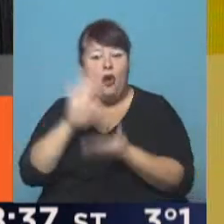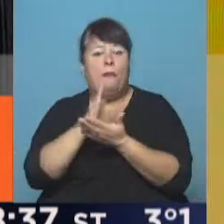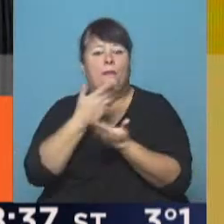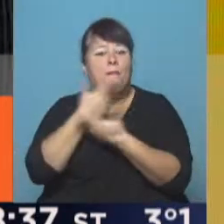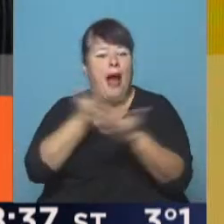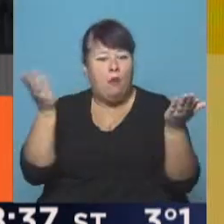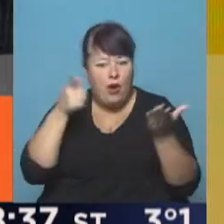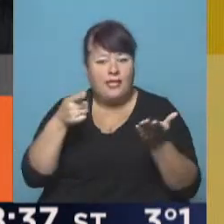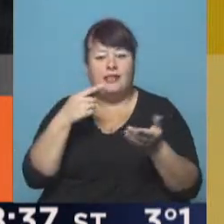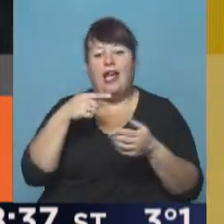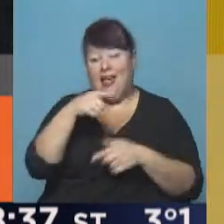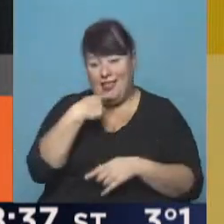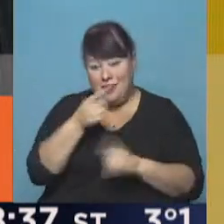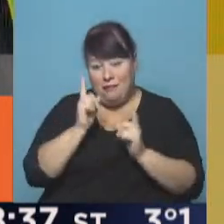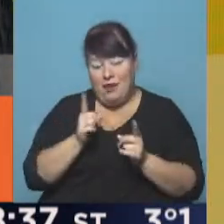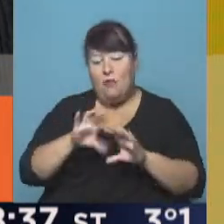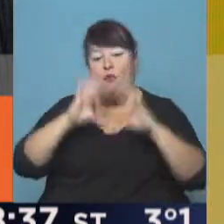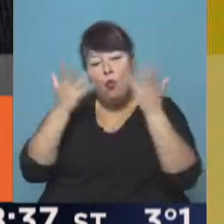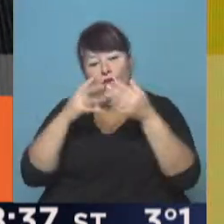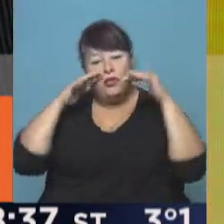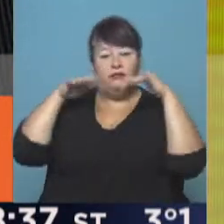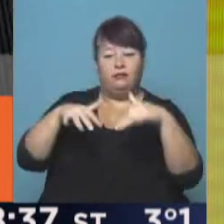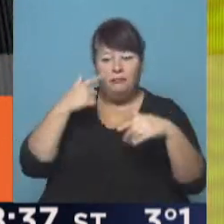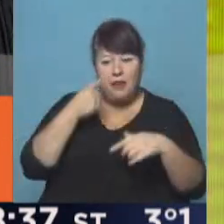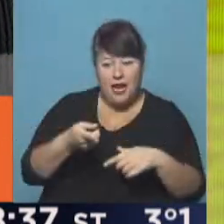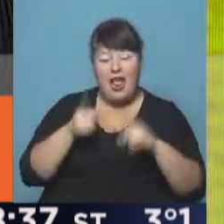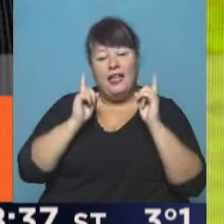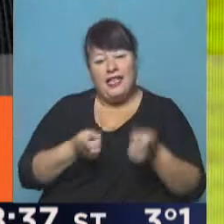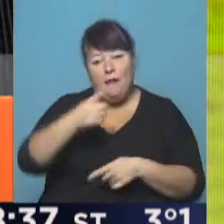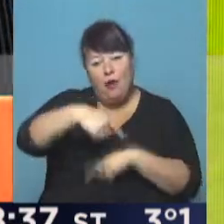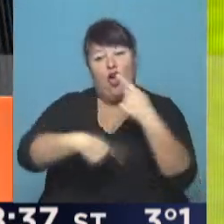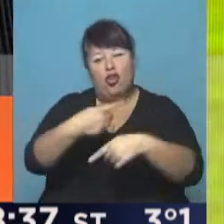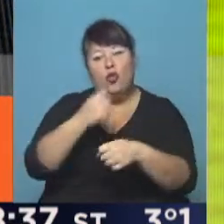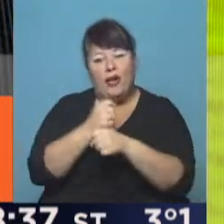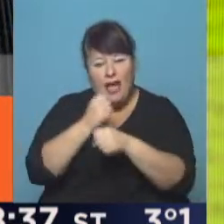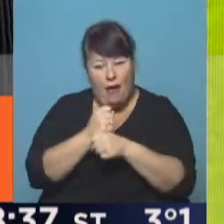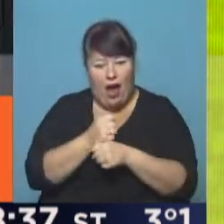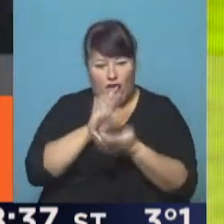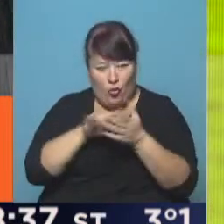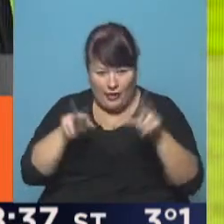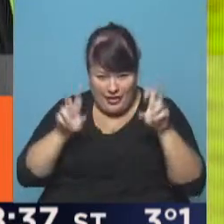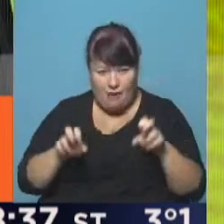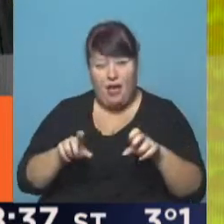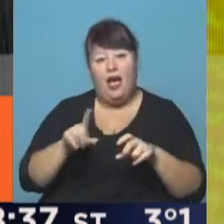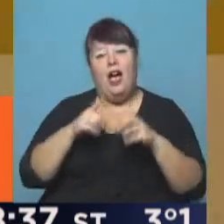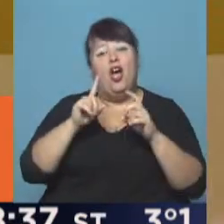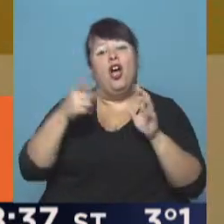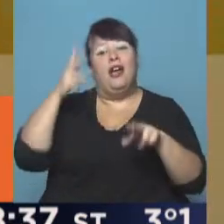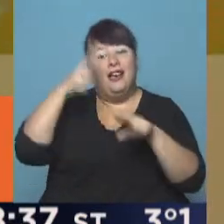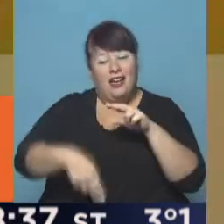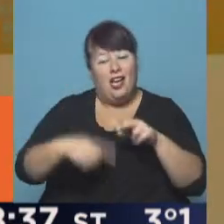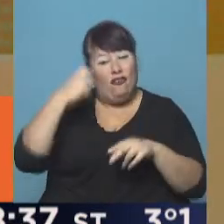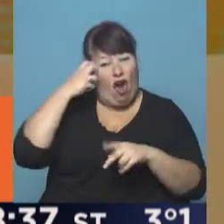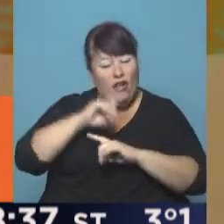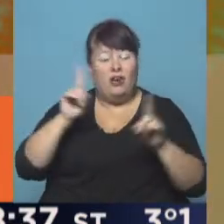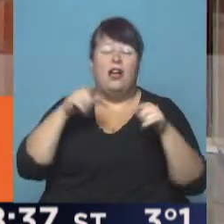para presentarse para que como decís el mundo lo vea y puedan ustedes seguir trabajando al respecto que no pierda estado parlamentario y que